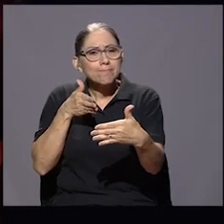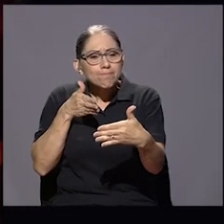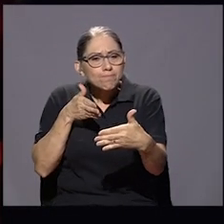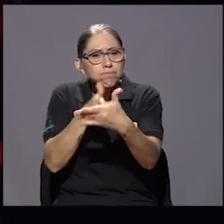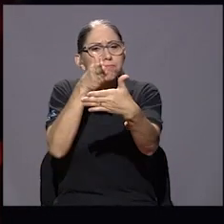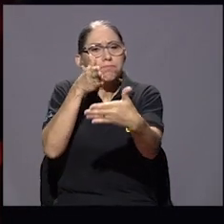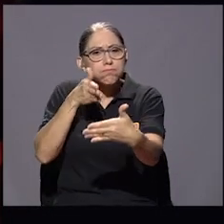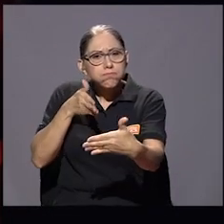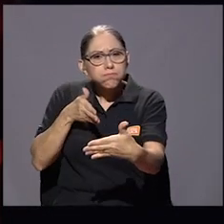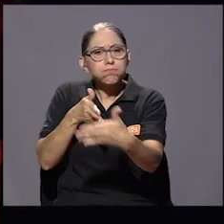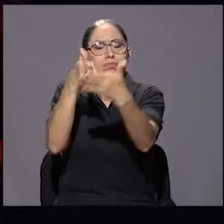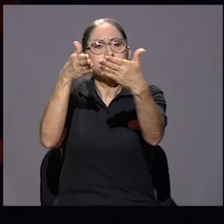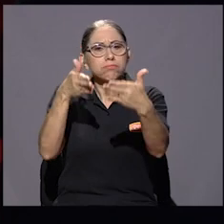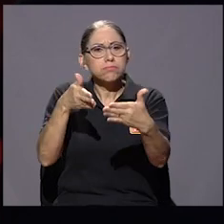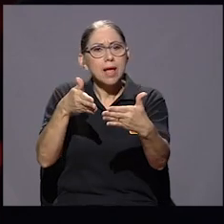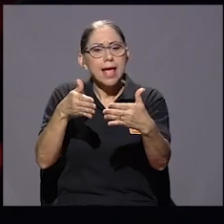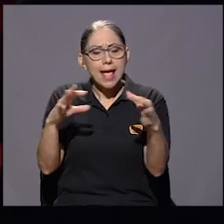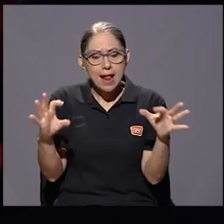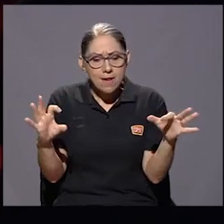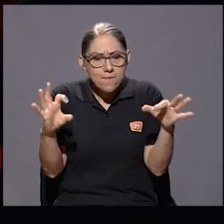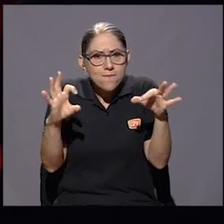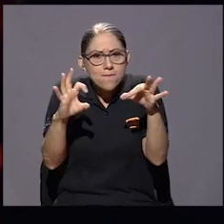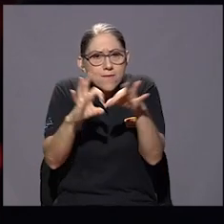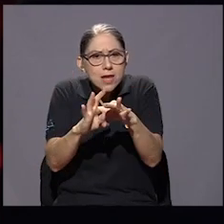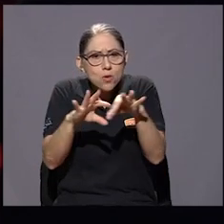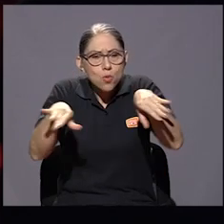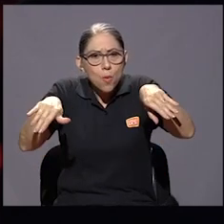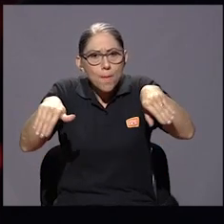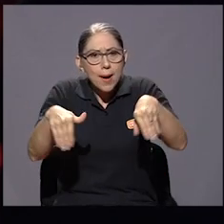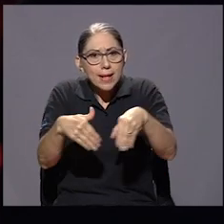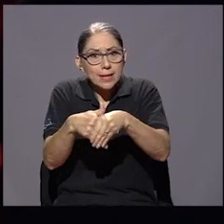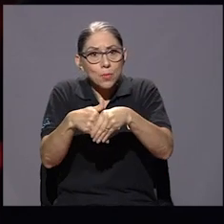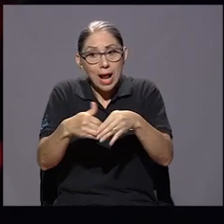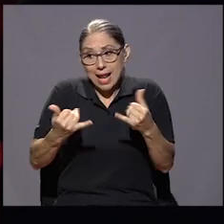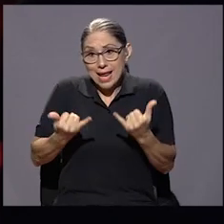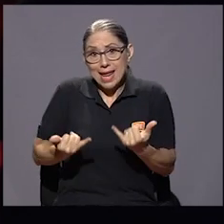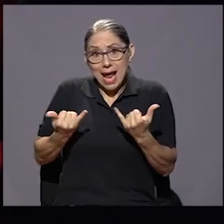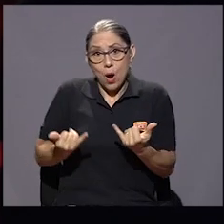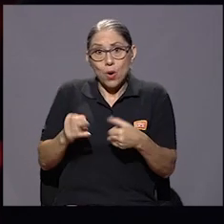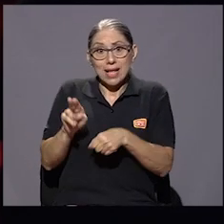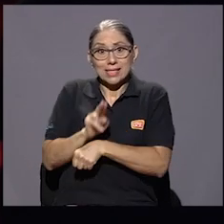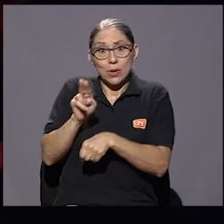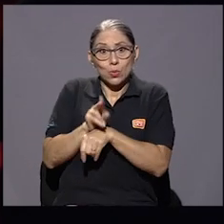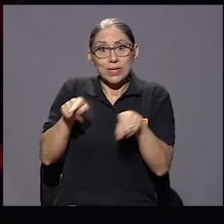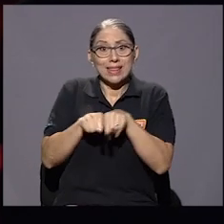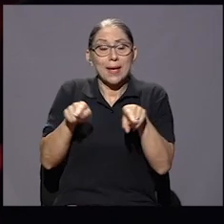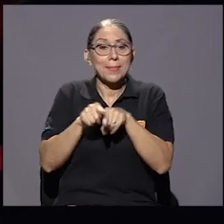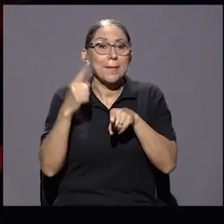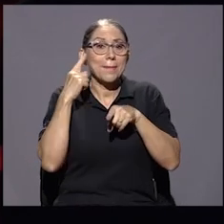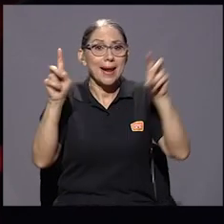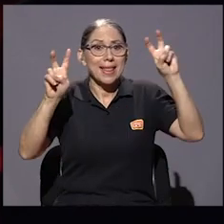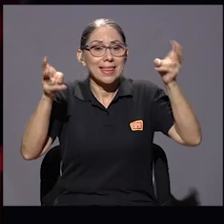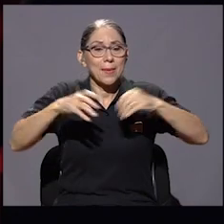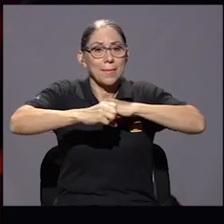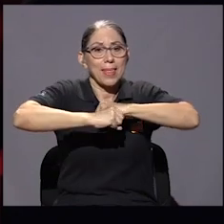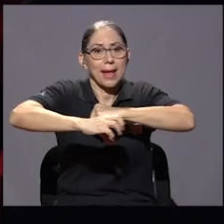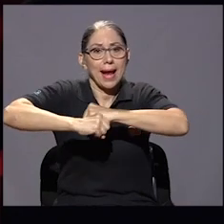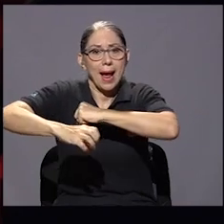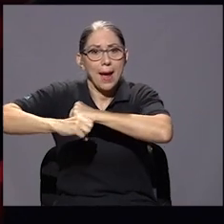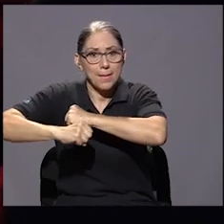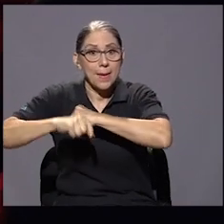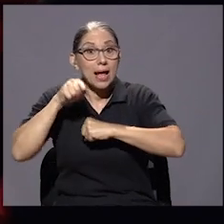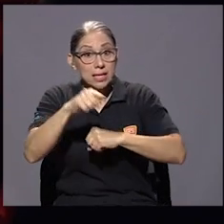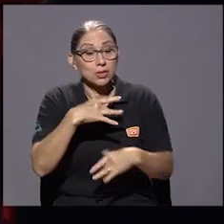el vínculo matrimonial, ¿verdad?, que incluso en estos días se usa hasta como de tema de campaña. Eso es algo